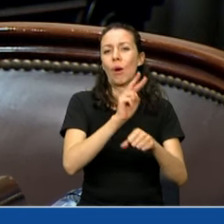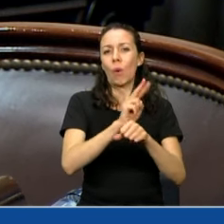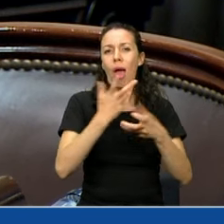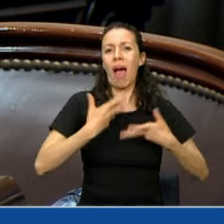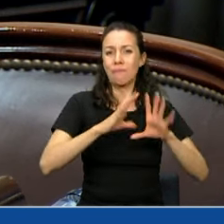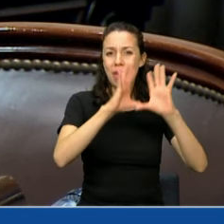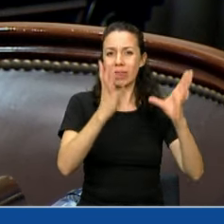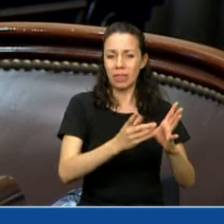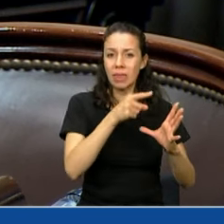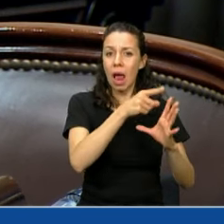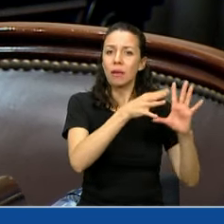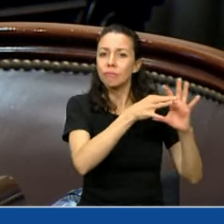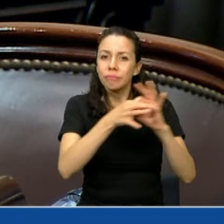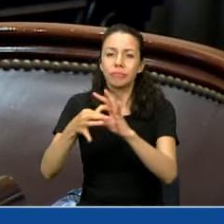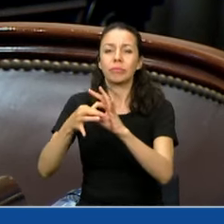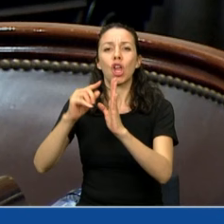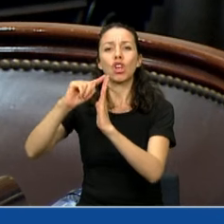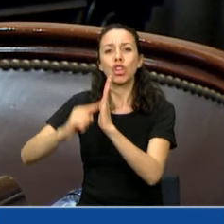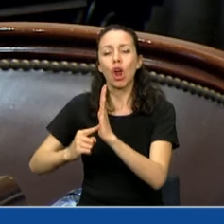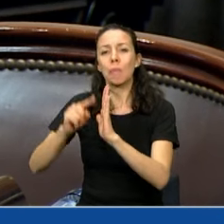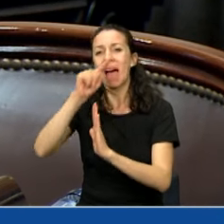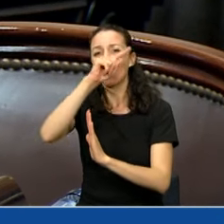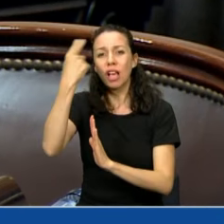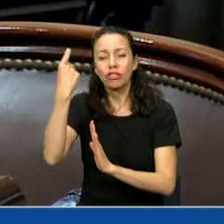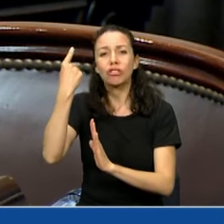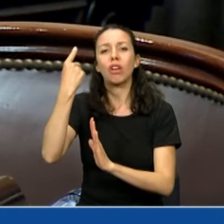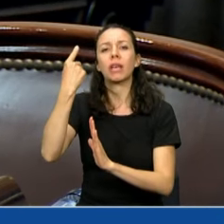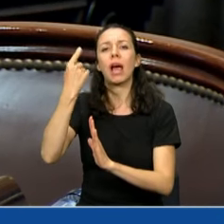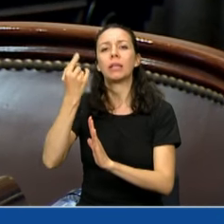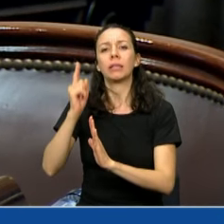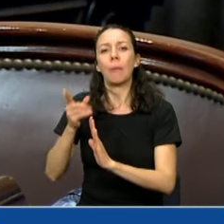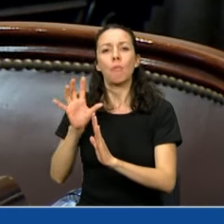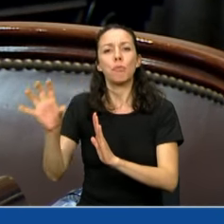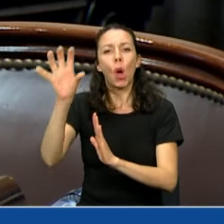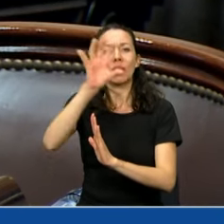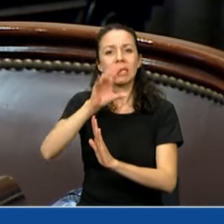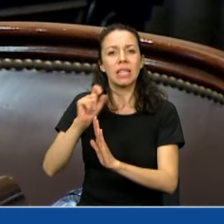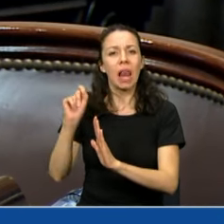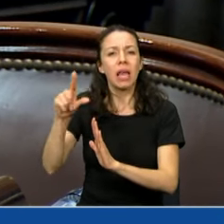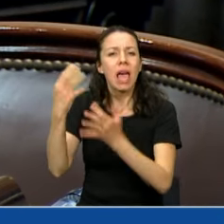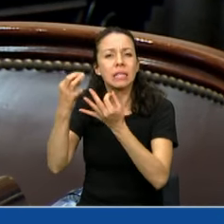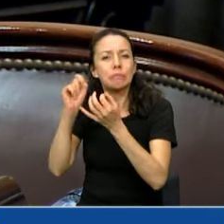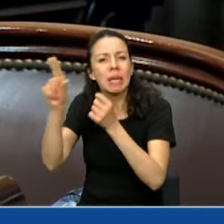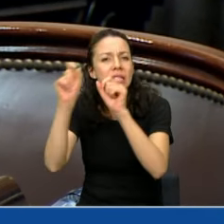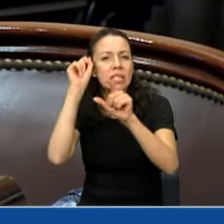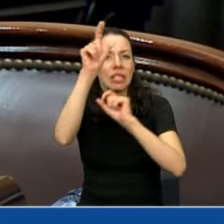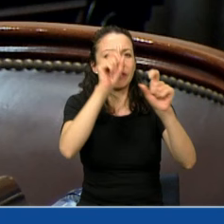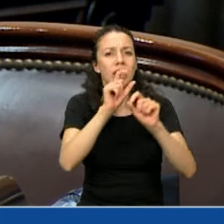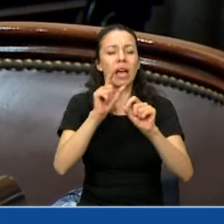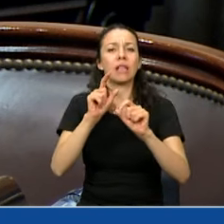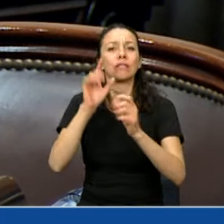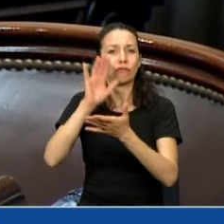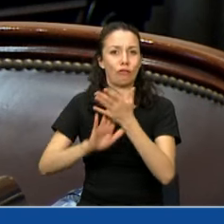conformidad con lo establecido por las normas nacionales y provinciales específicas en